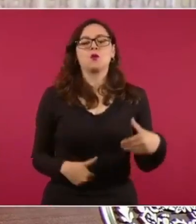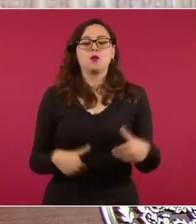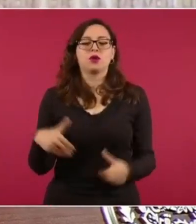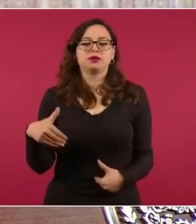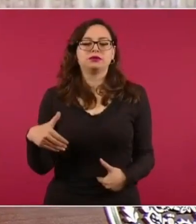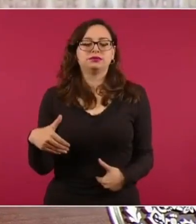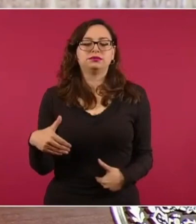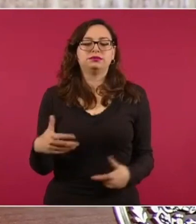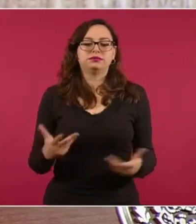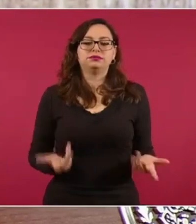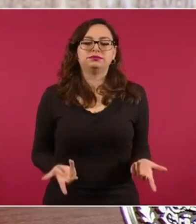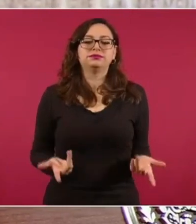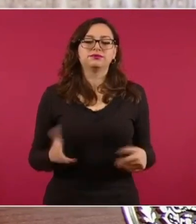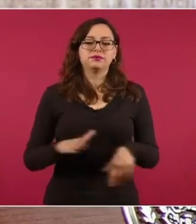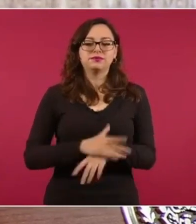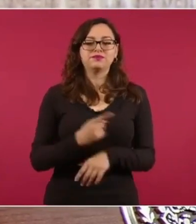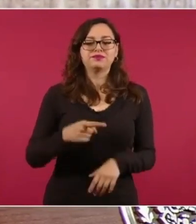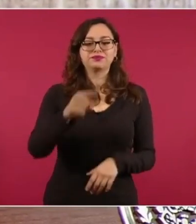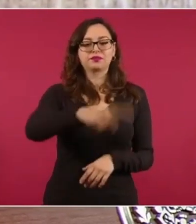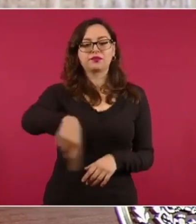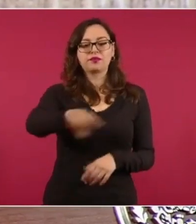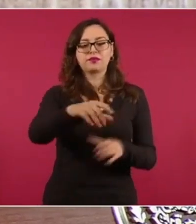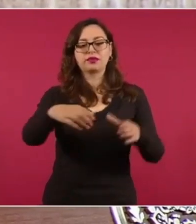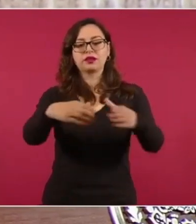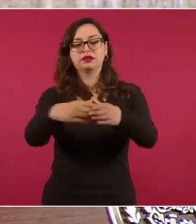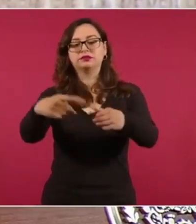porque pues tienen un pensamiento conservador.